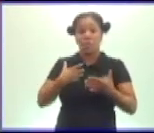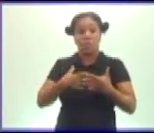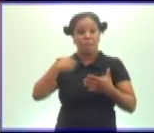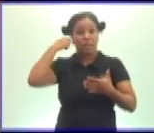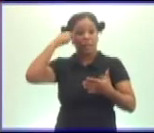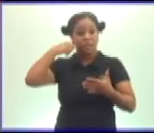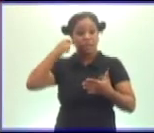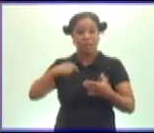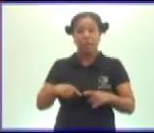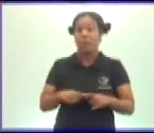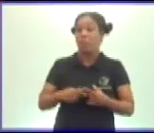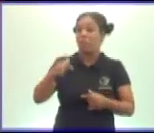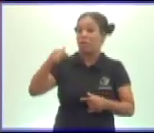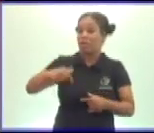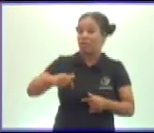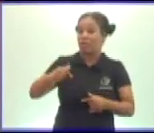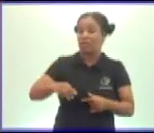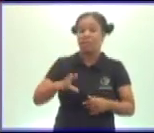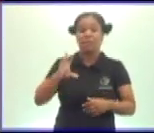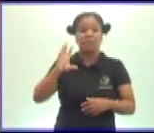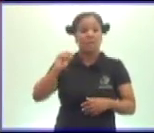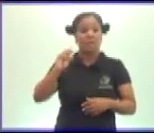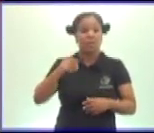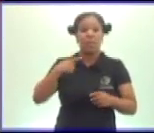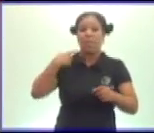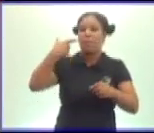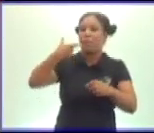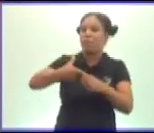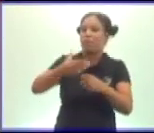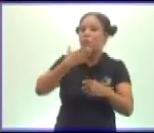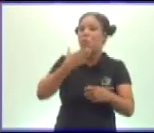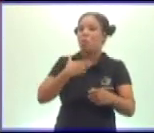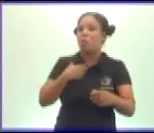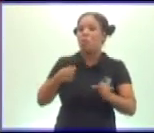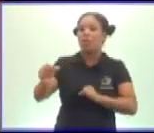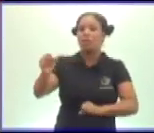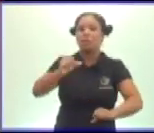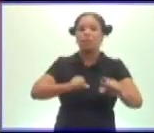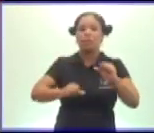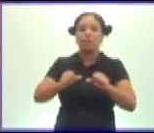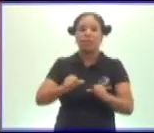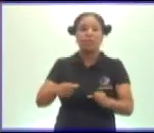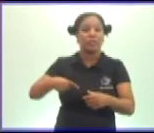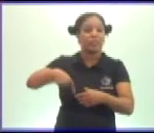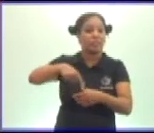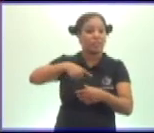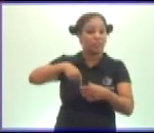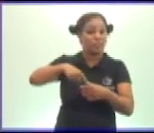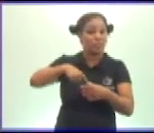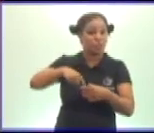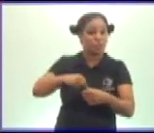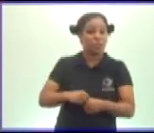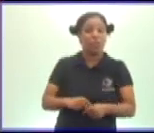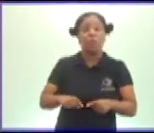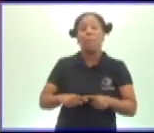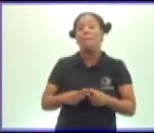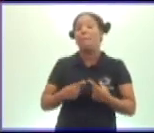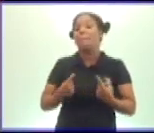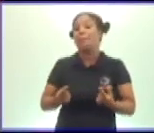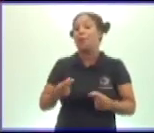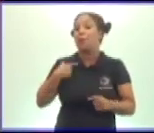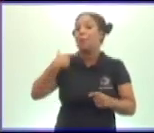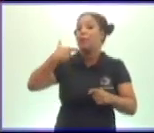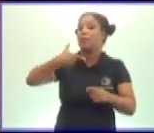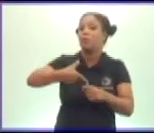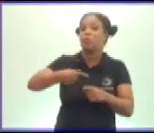trata al petróleo como una sustancia que se está disolviendo y realmente el petróleo es una disolución